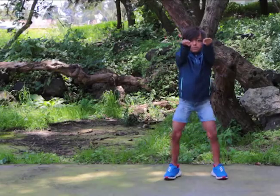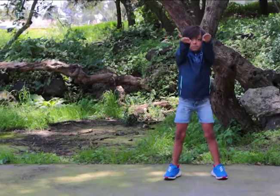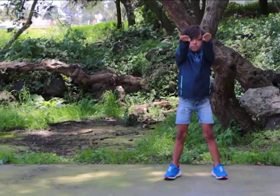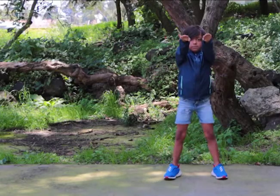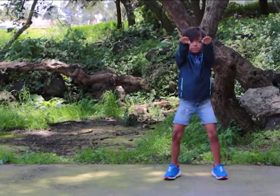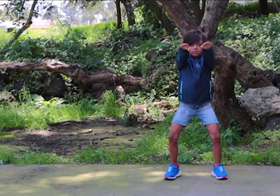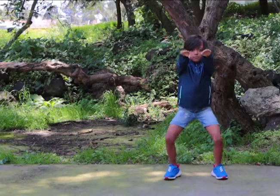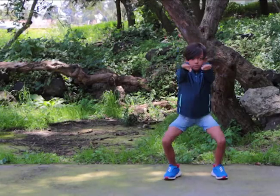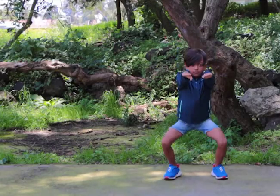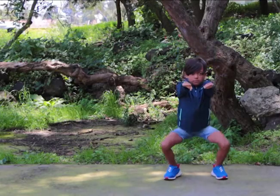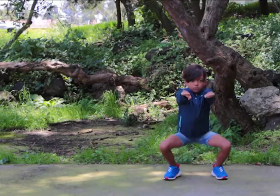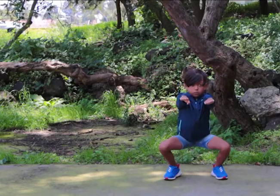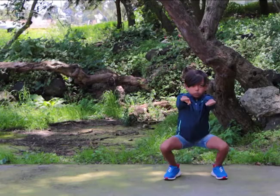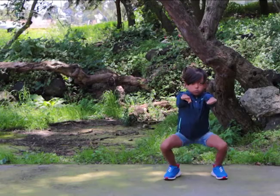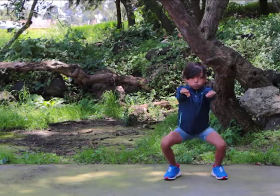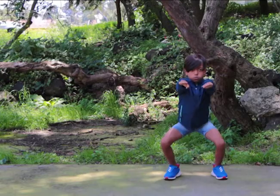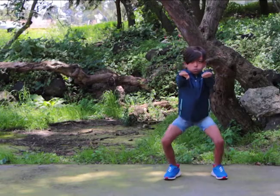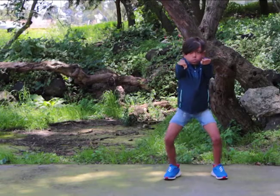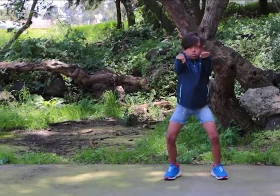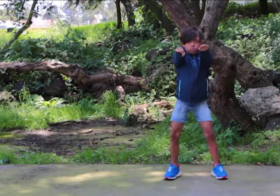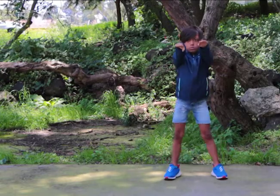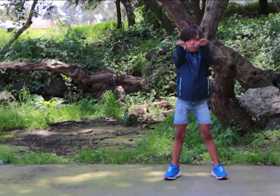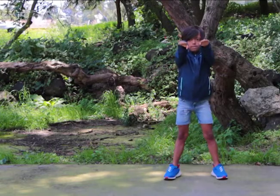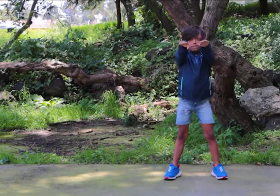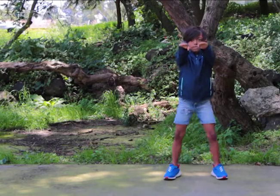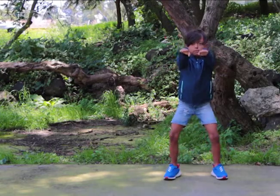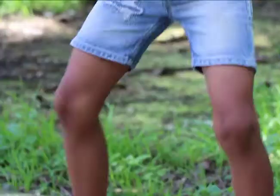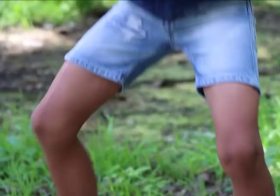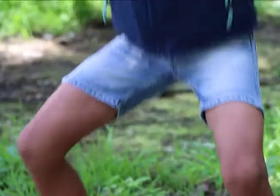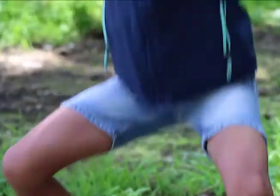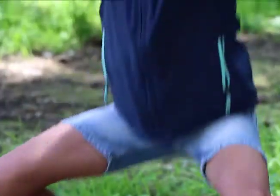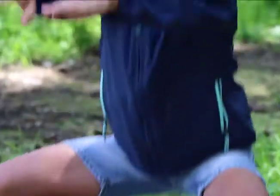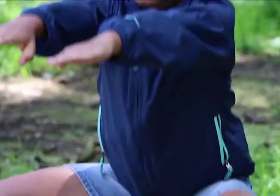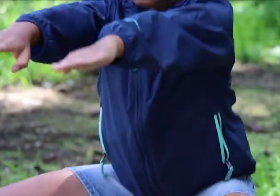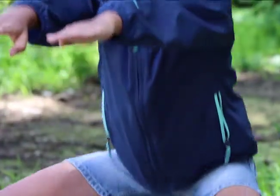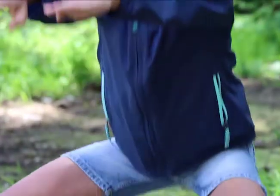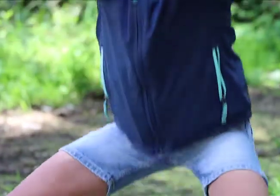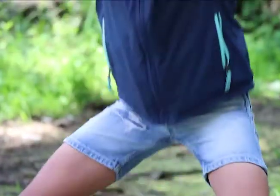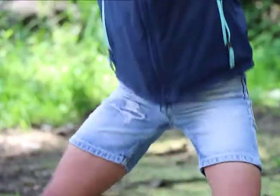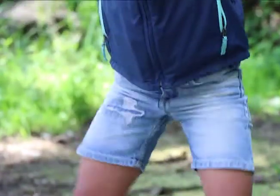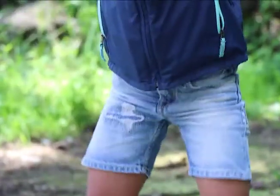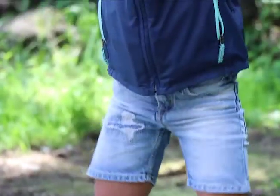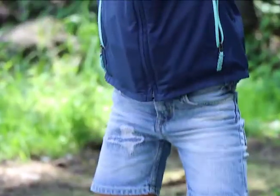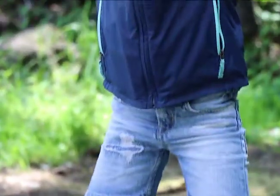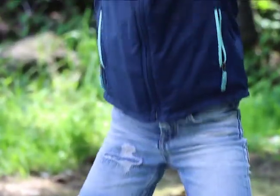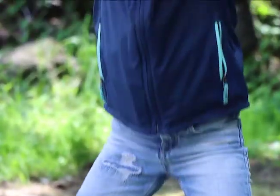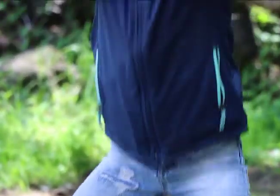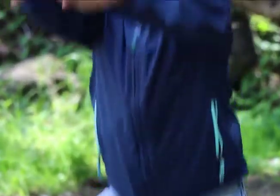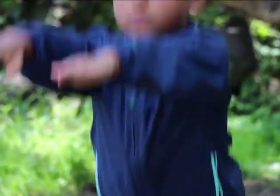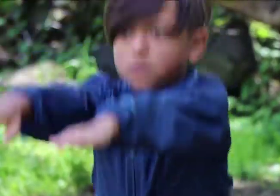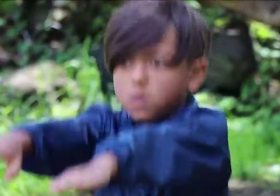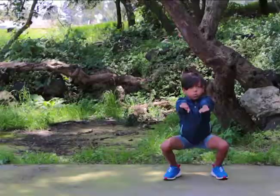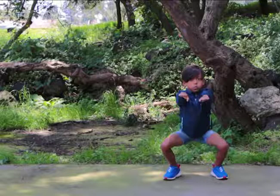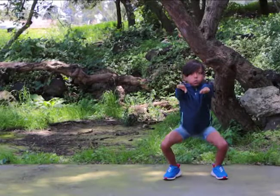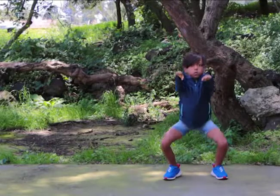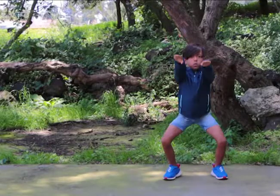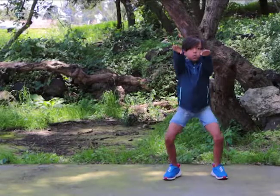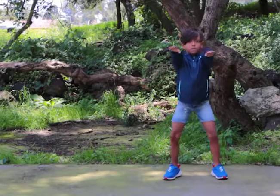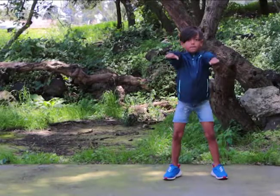otra más, bien trabajado, respira, bien, una más,